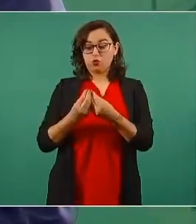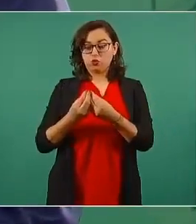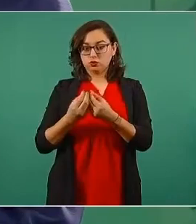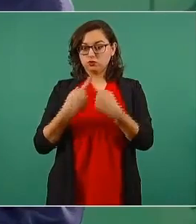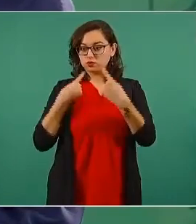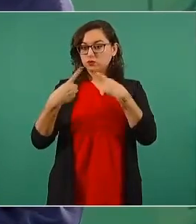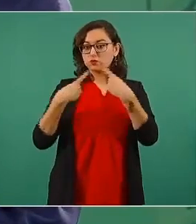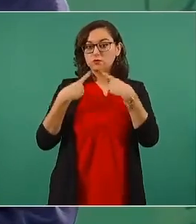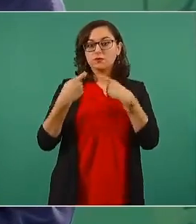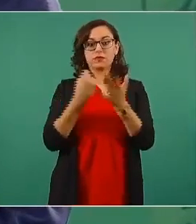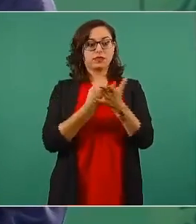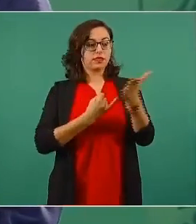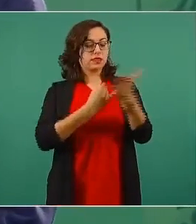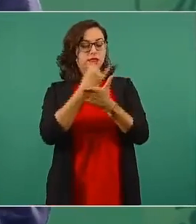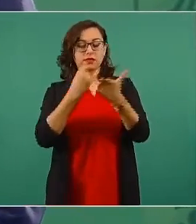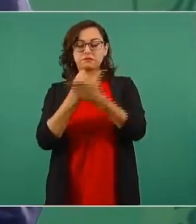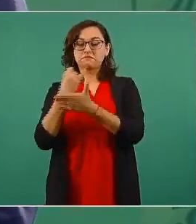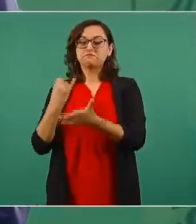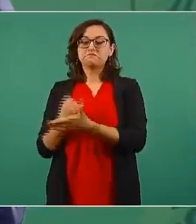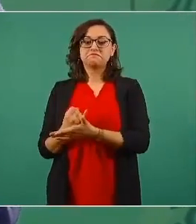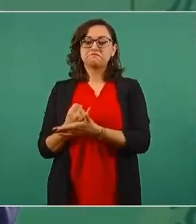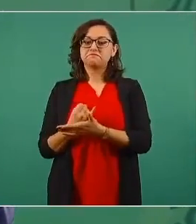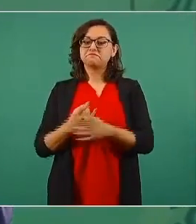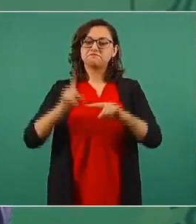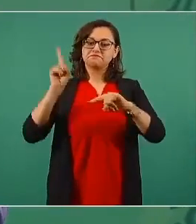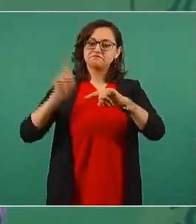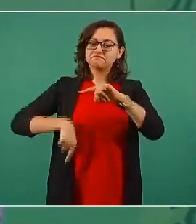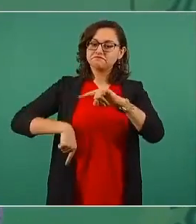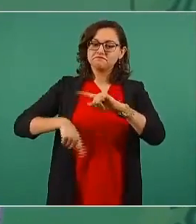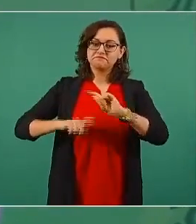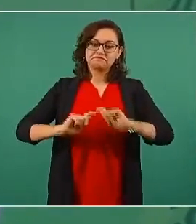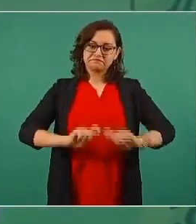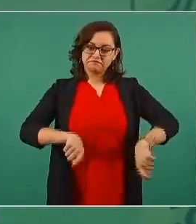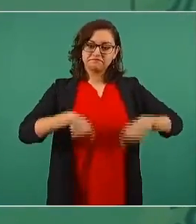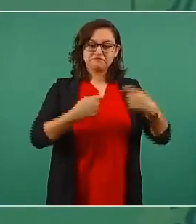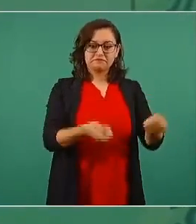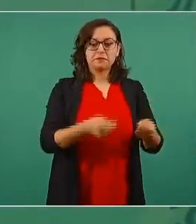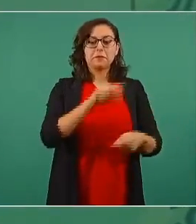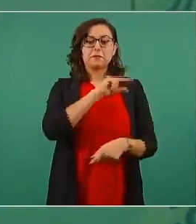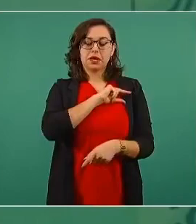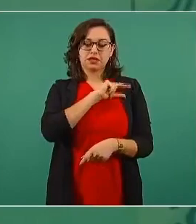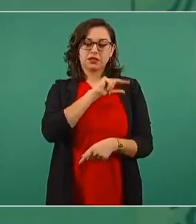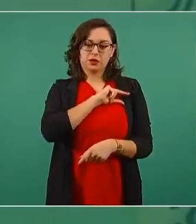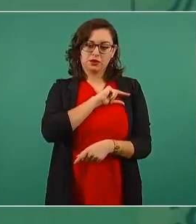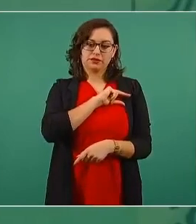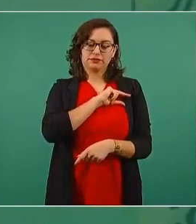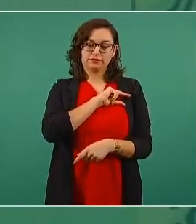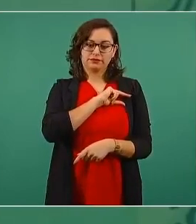campesino, se convirtió en propiedad privada,